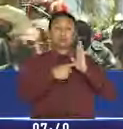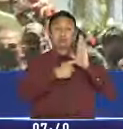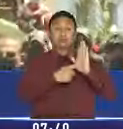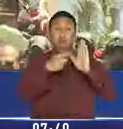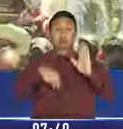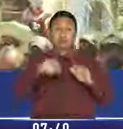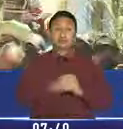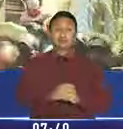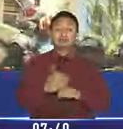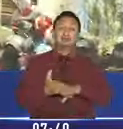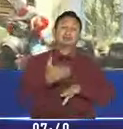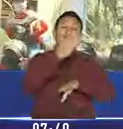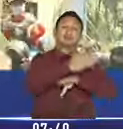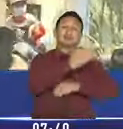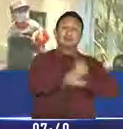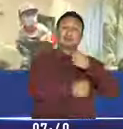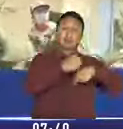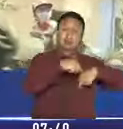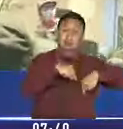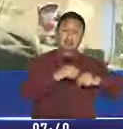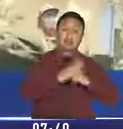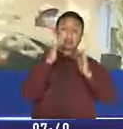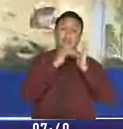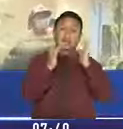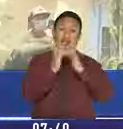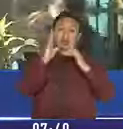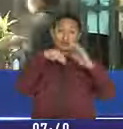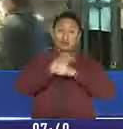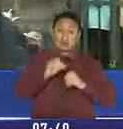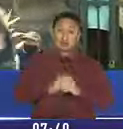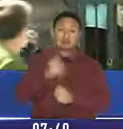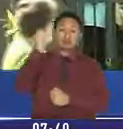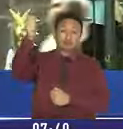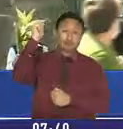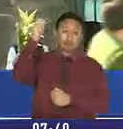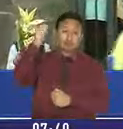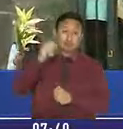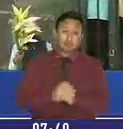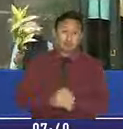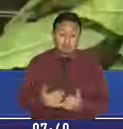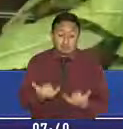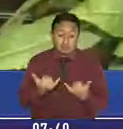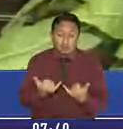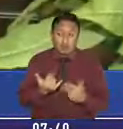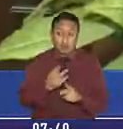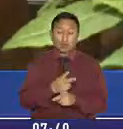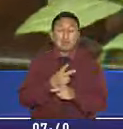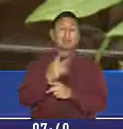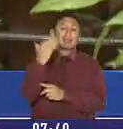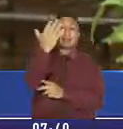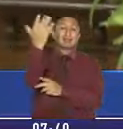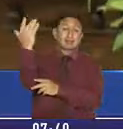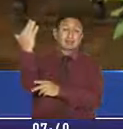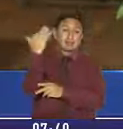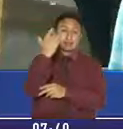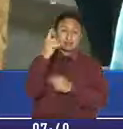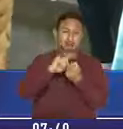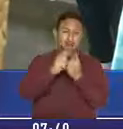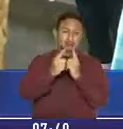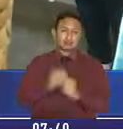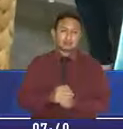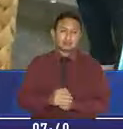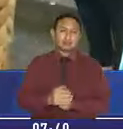ofrecieron a Jesús en Jerusalén. Ahora, por temas ambientales, dichas plantas se han sustituido. Antes vendíamos el ramo, ahora